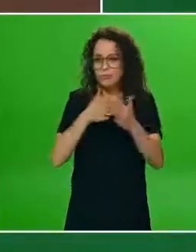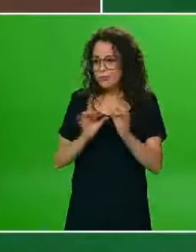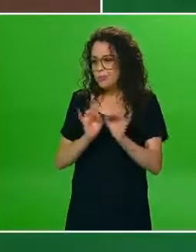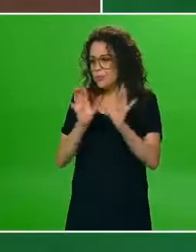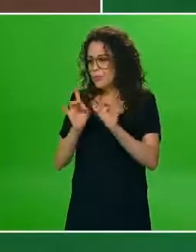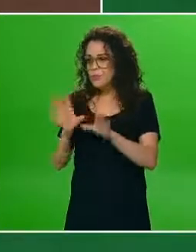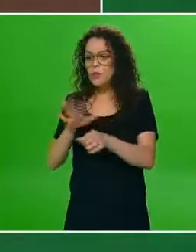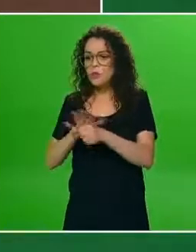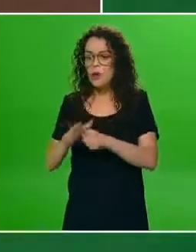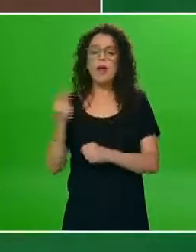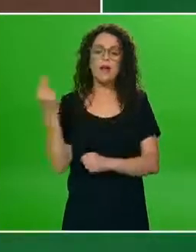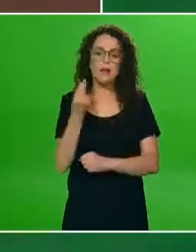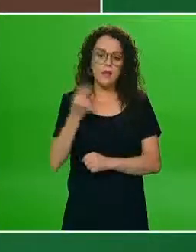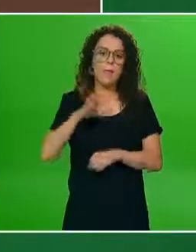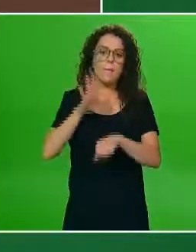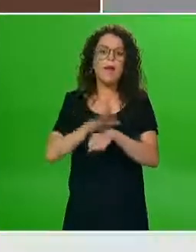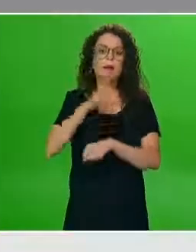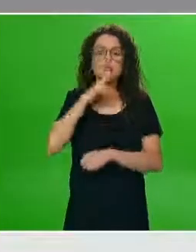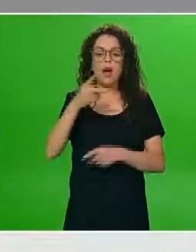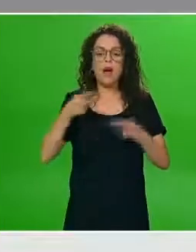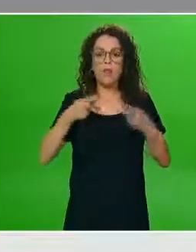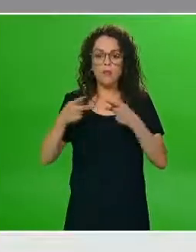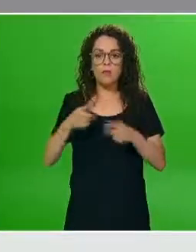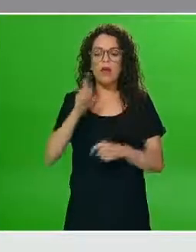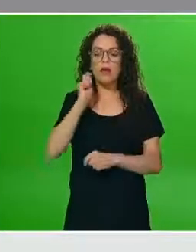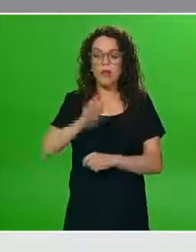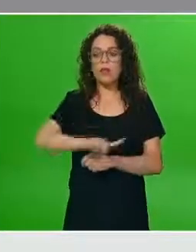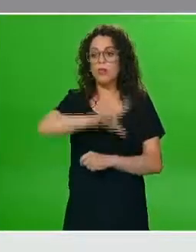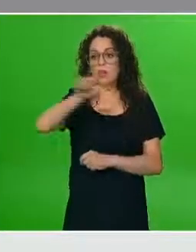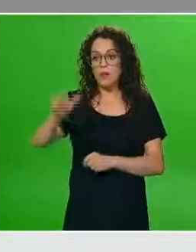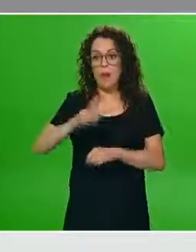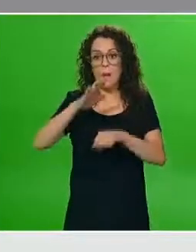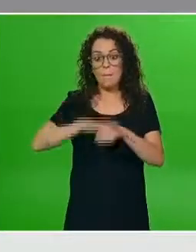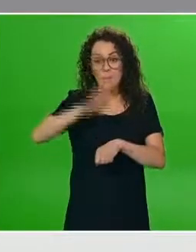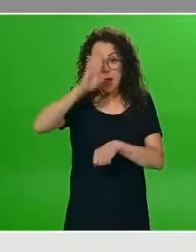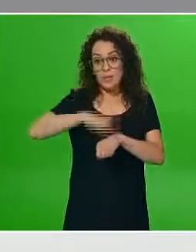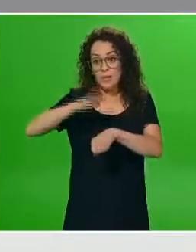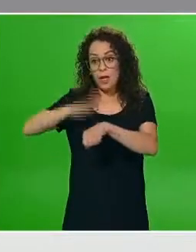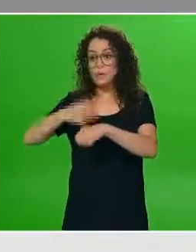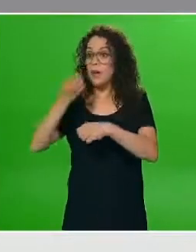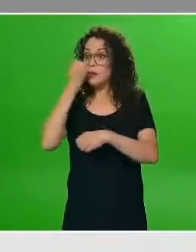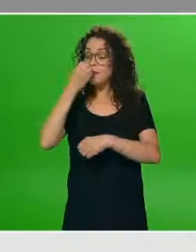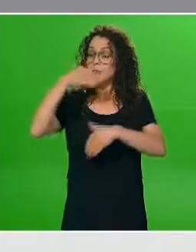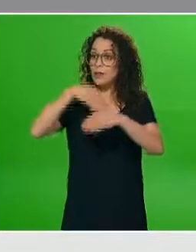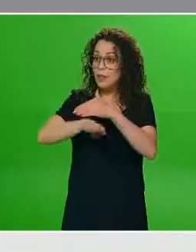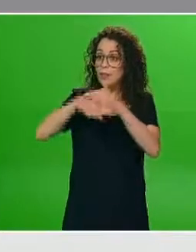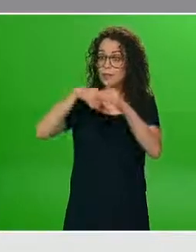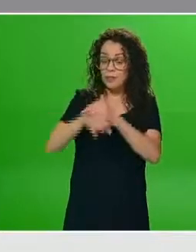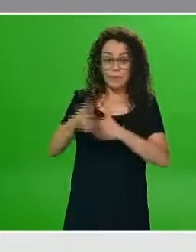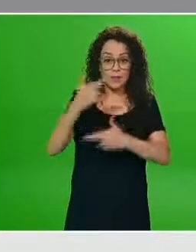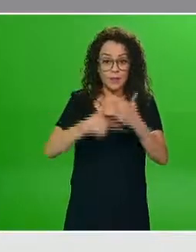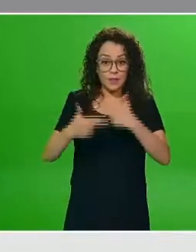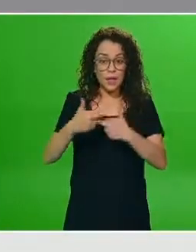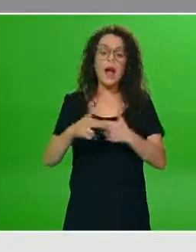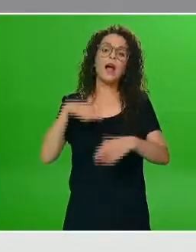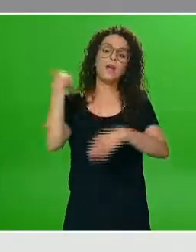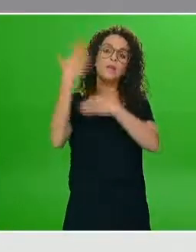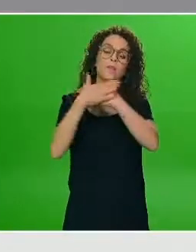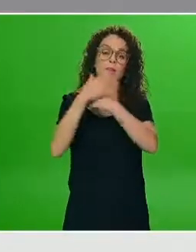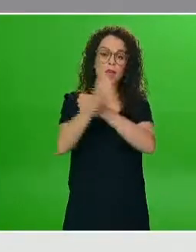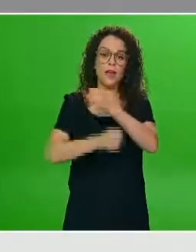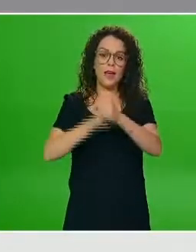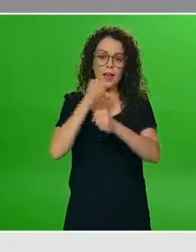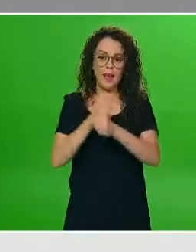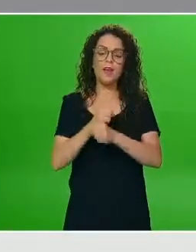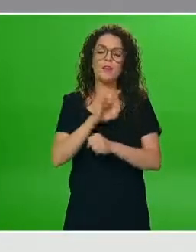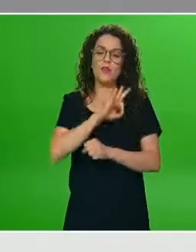mejor preparados para la apertura cada vez mayor, y especialmente en el próximo año escolar. Pero muchas gracias, y